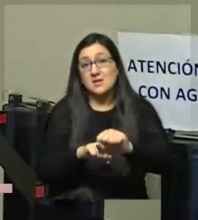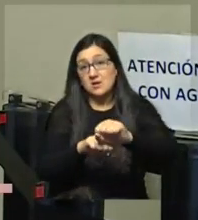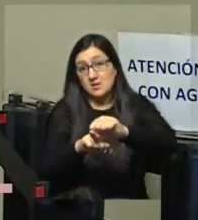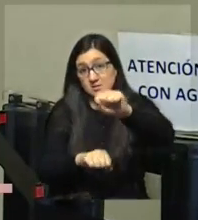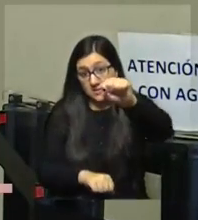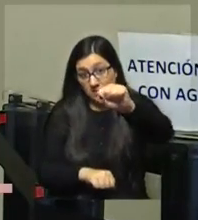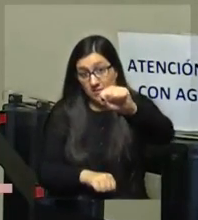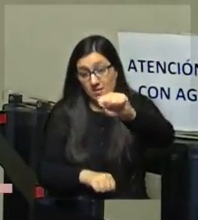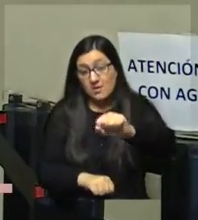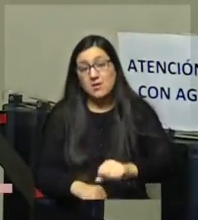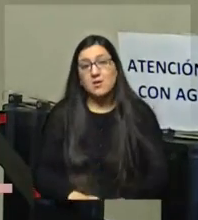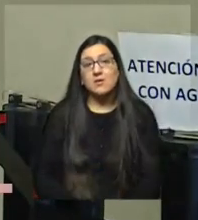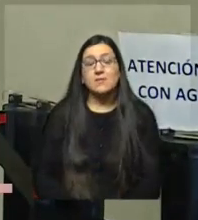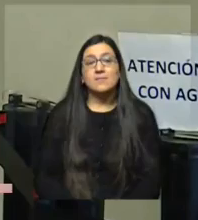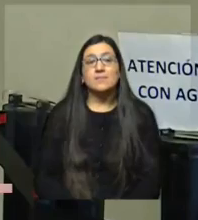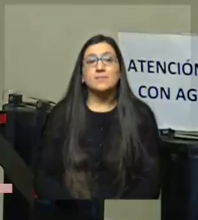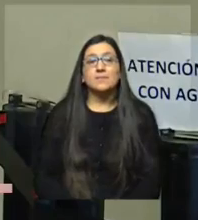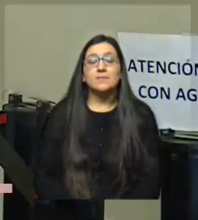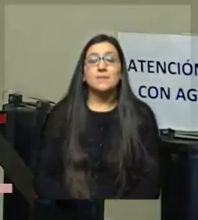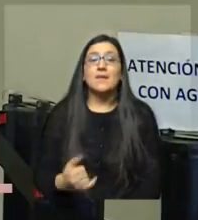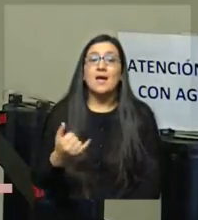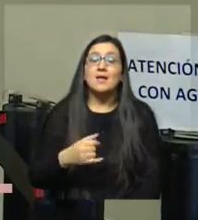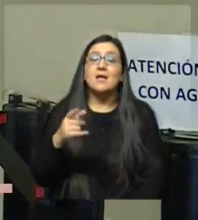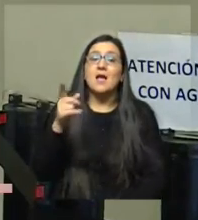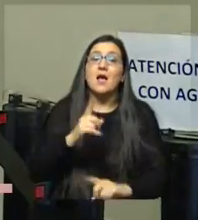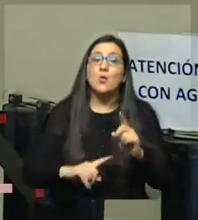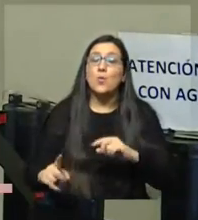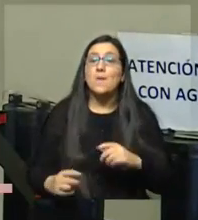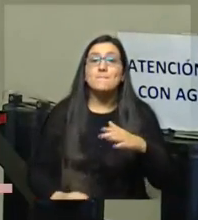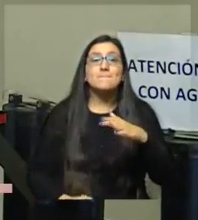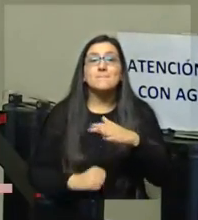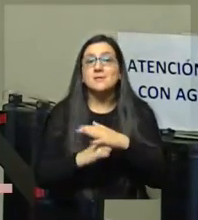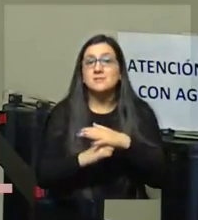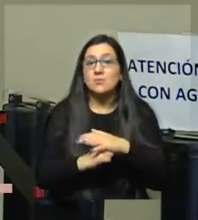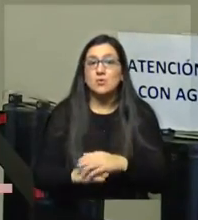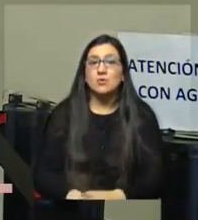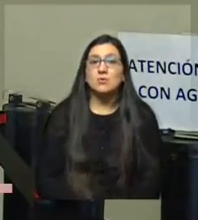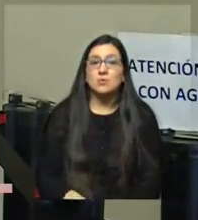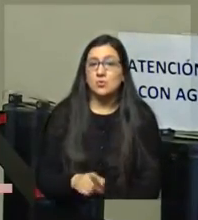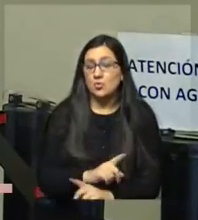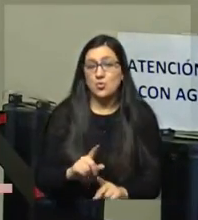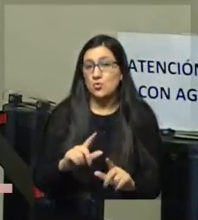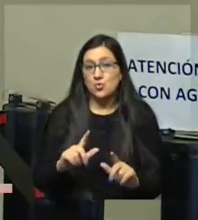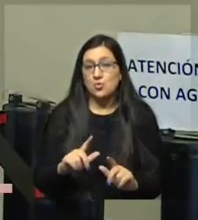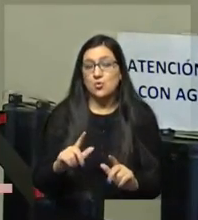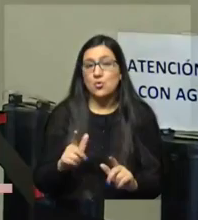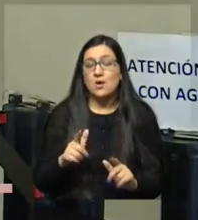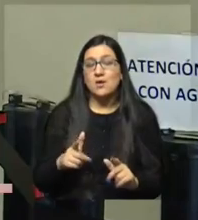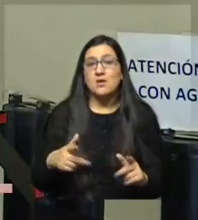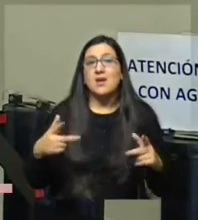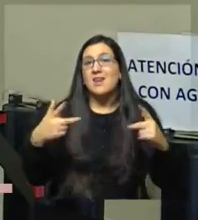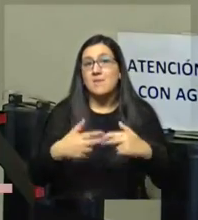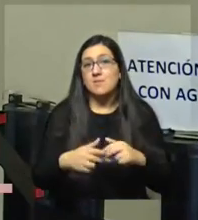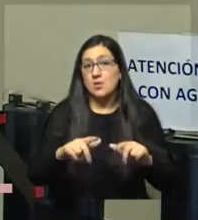que la han obtenido en algún momento. ¿Hay algún cierto tipo de tope en este caso? No, nosotros no tenemos cupos, somos la única